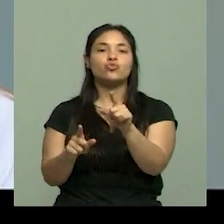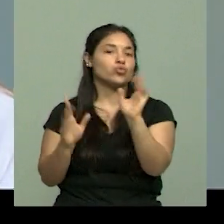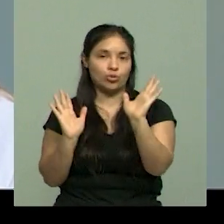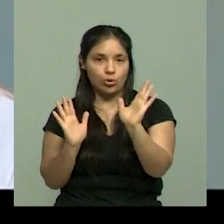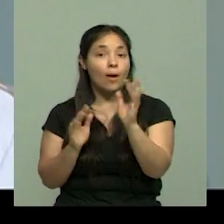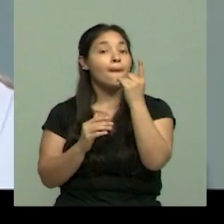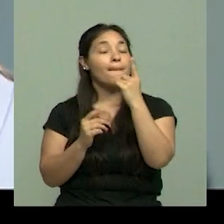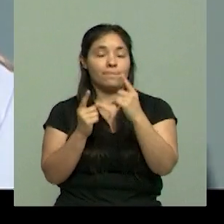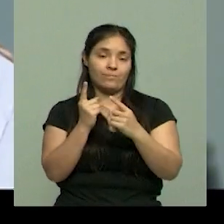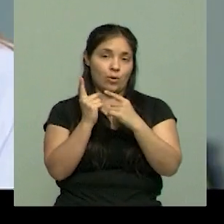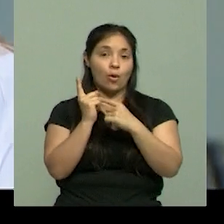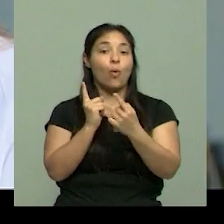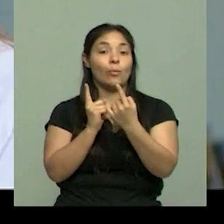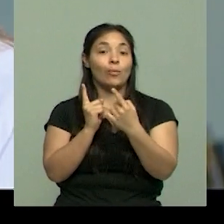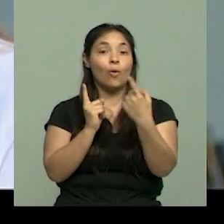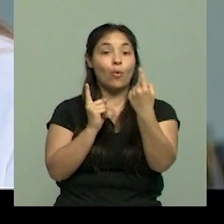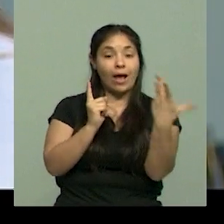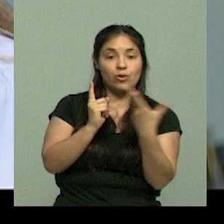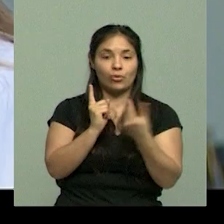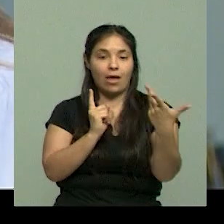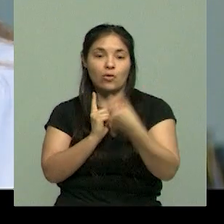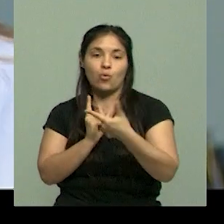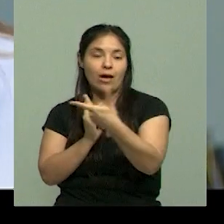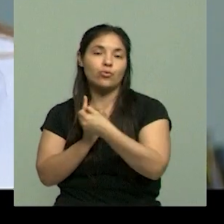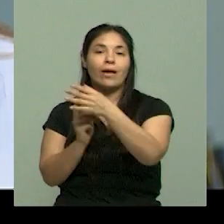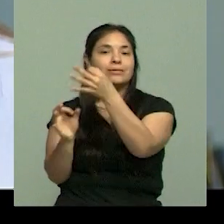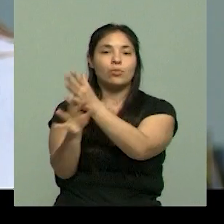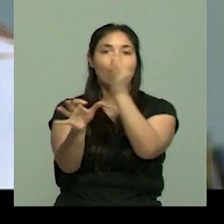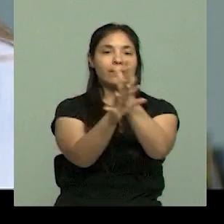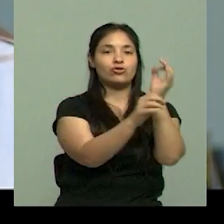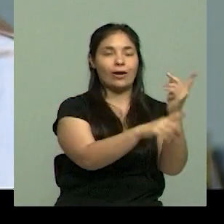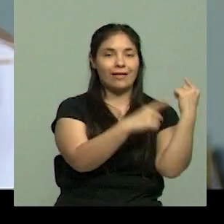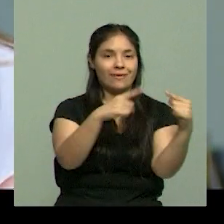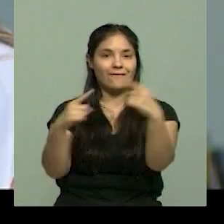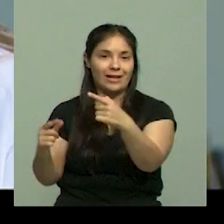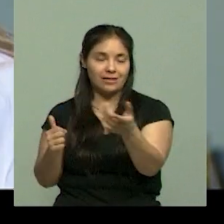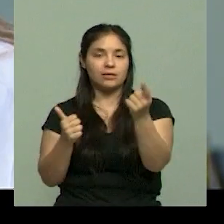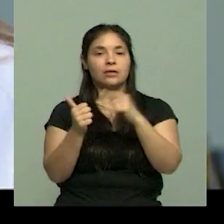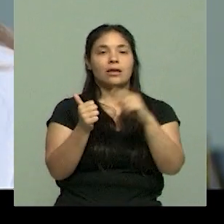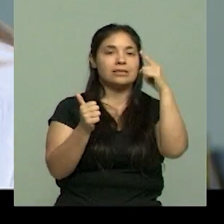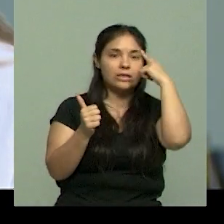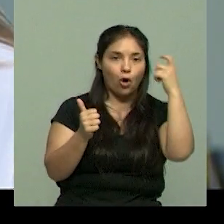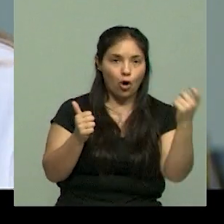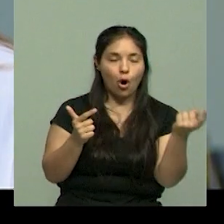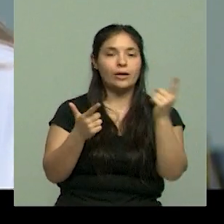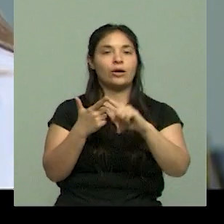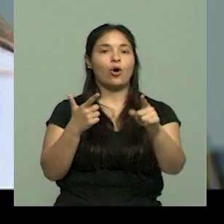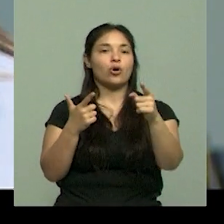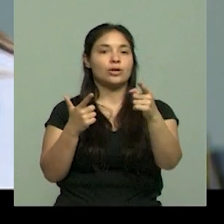para lograr un buen abordaje tiene que ser interdisciplinario, porque contamos con los aspectos psicológicos, con los